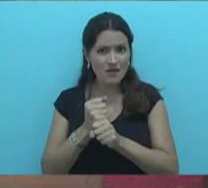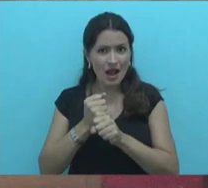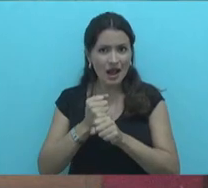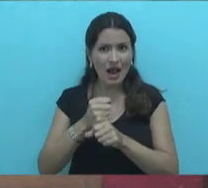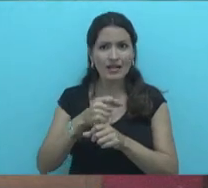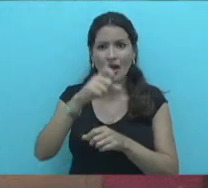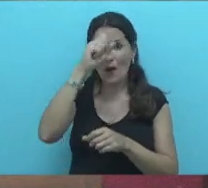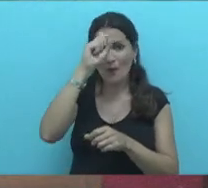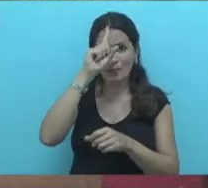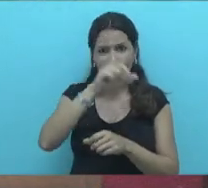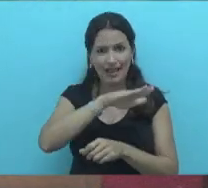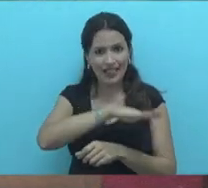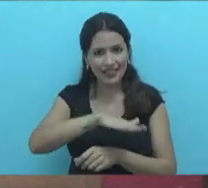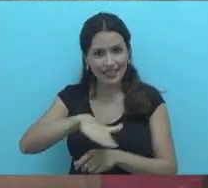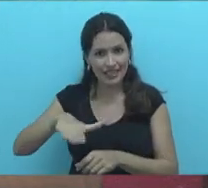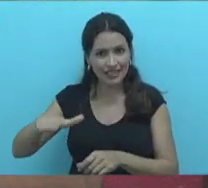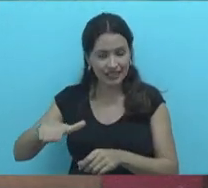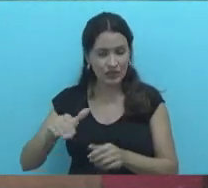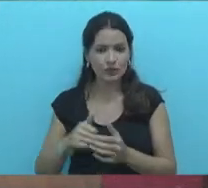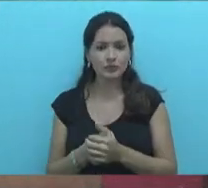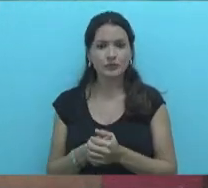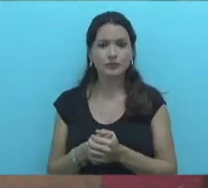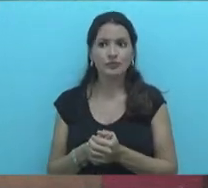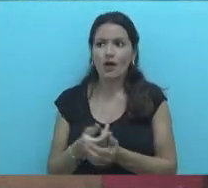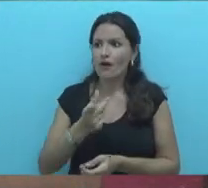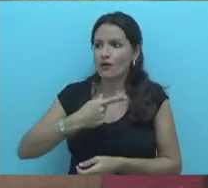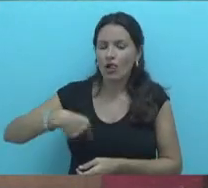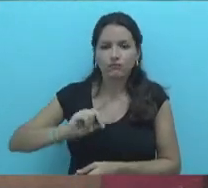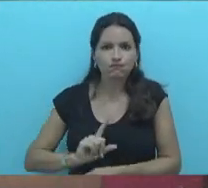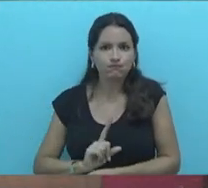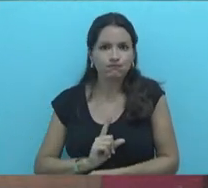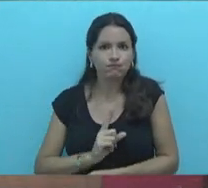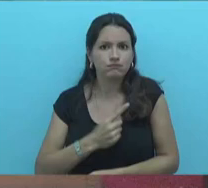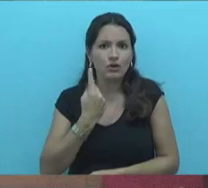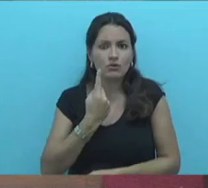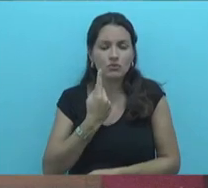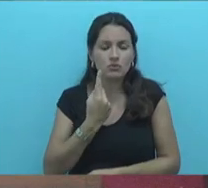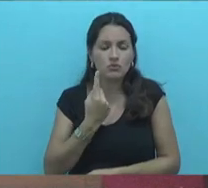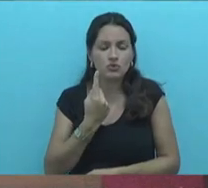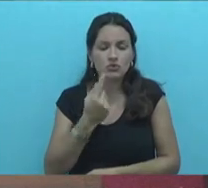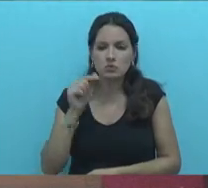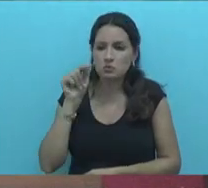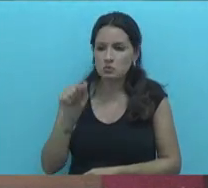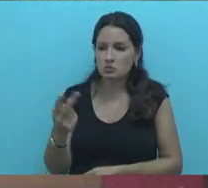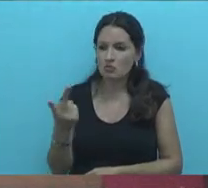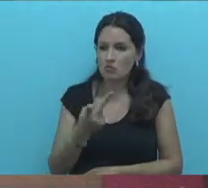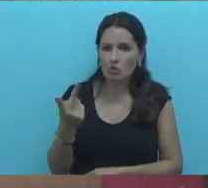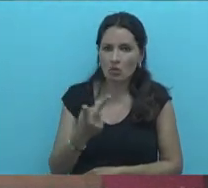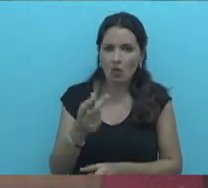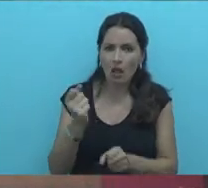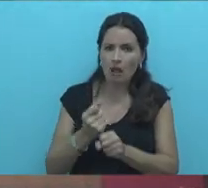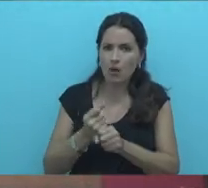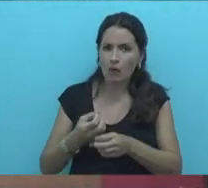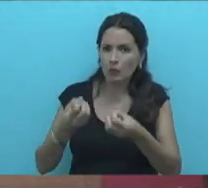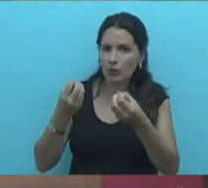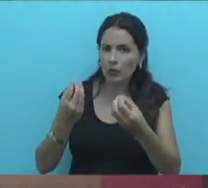en Reconquista, y creo que nos debemos sentir orgullosos los santafesinos por este material humano, no solo